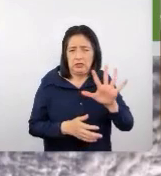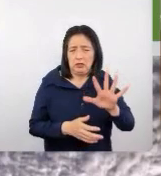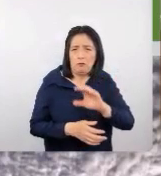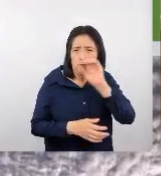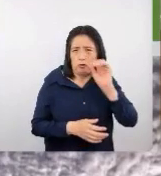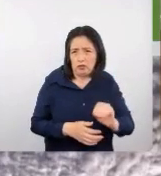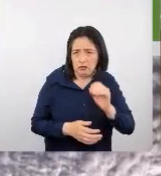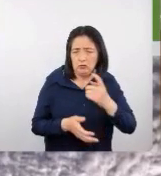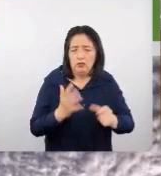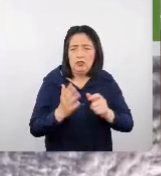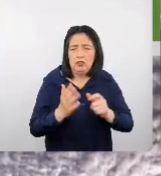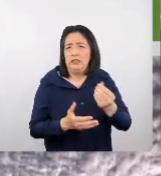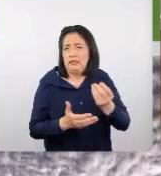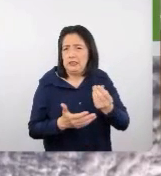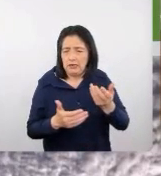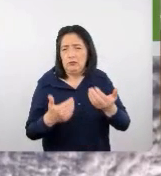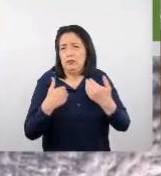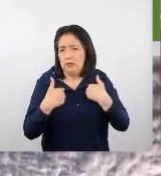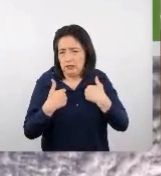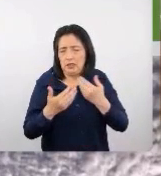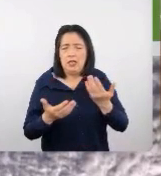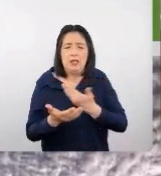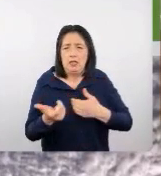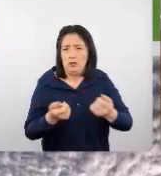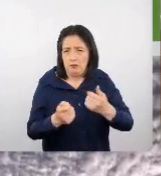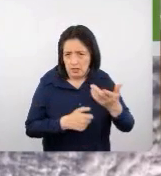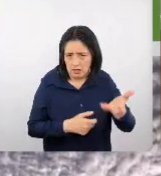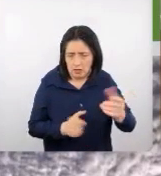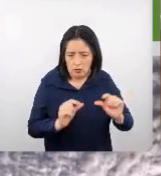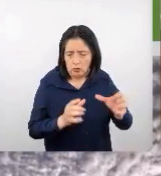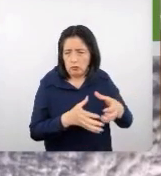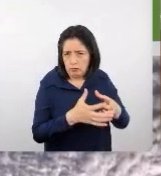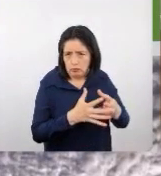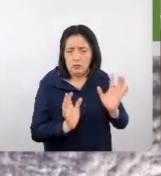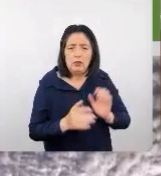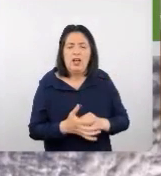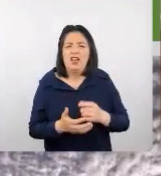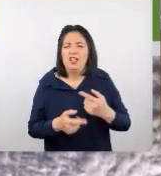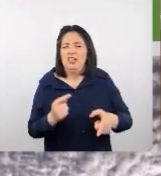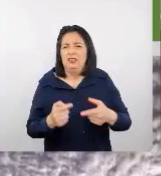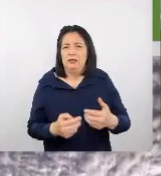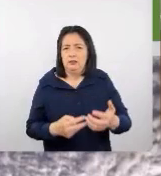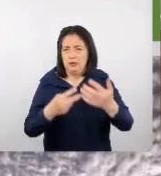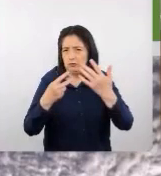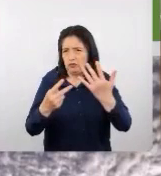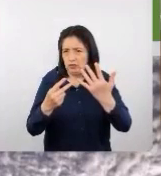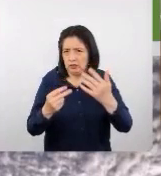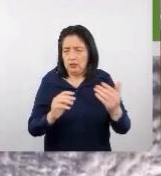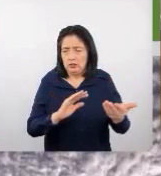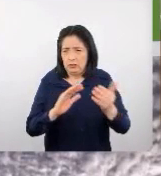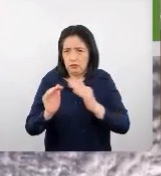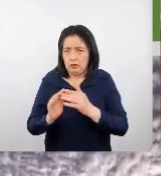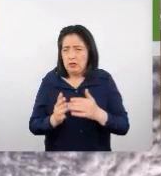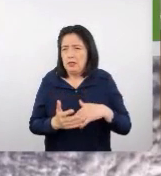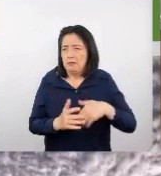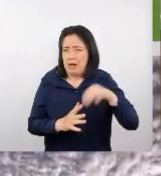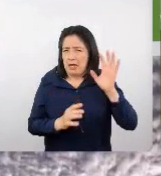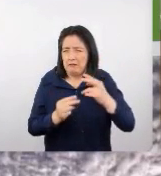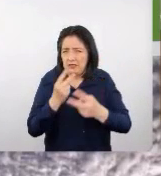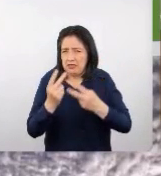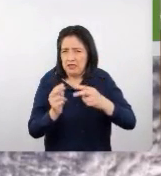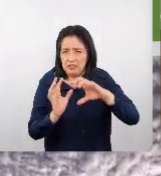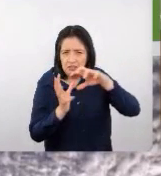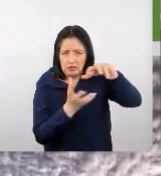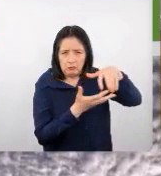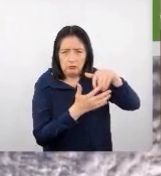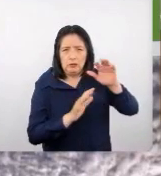PBI del propio Emirato. Está dentro de las siete ciudades más visitadas del mundo, con 16 millones